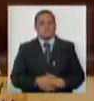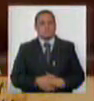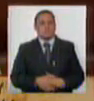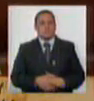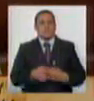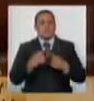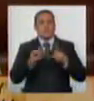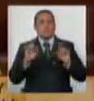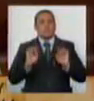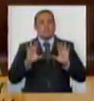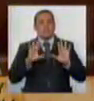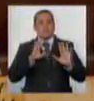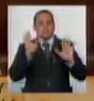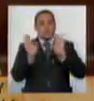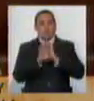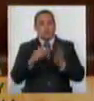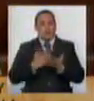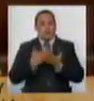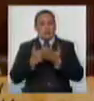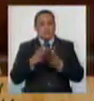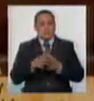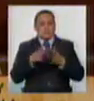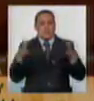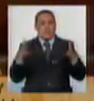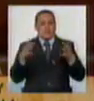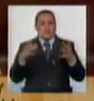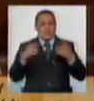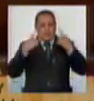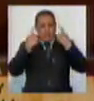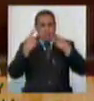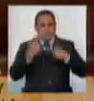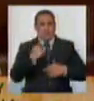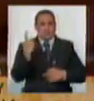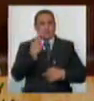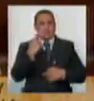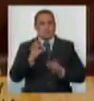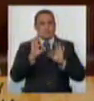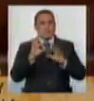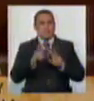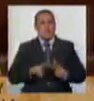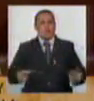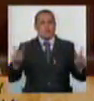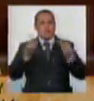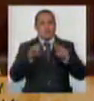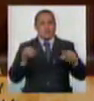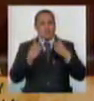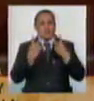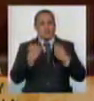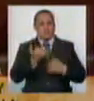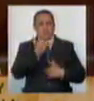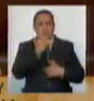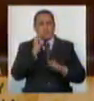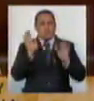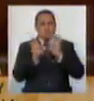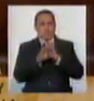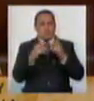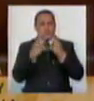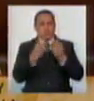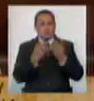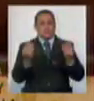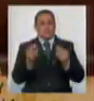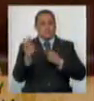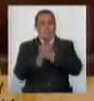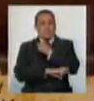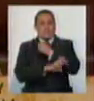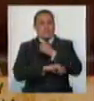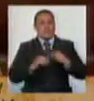Pero tal vez la prueba de mayor relevancia para darnos cuenta del excelente nivel en que pasa, por los que pasa nuestro país